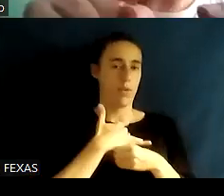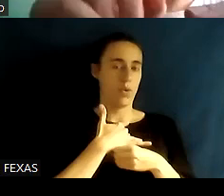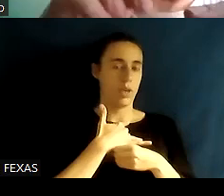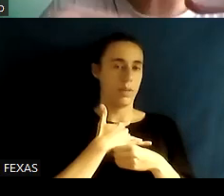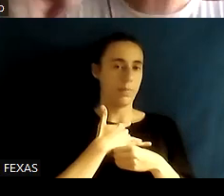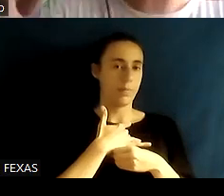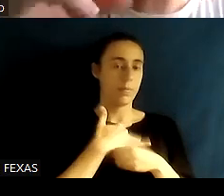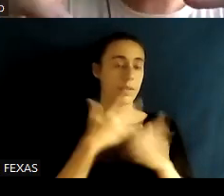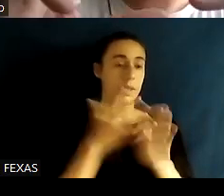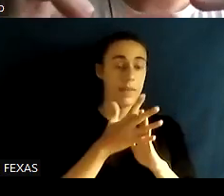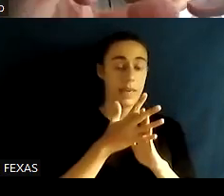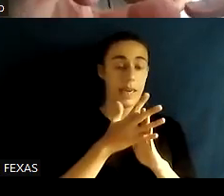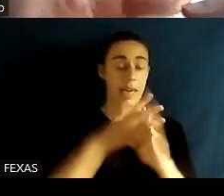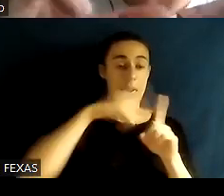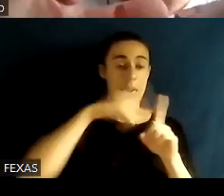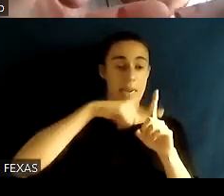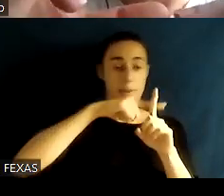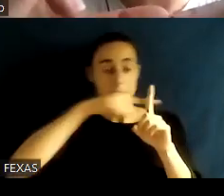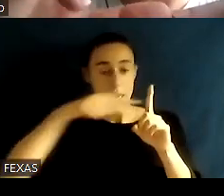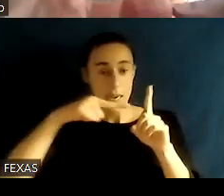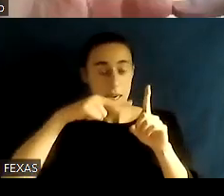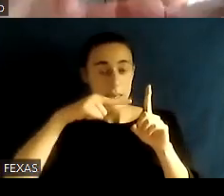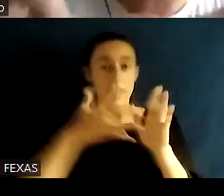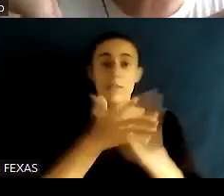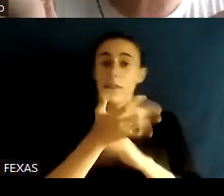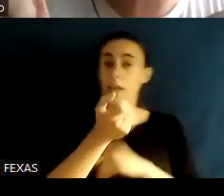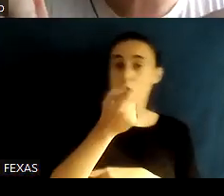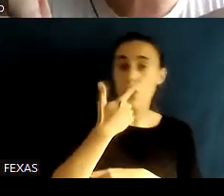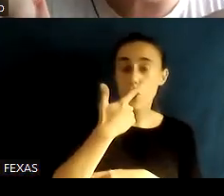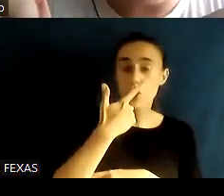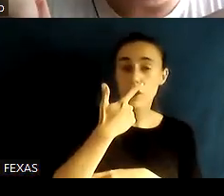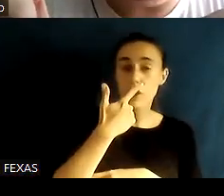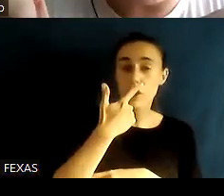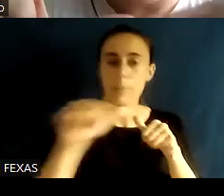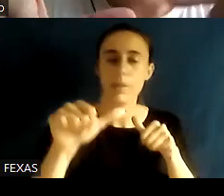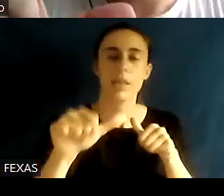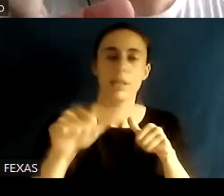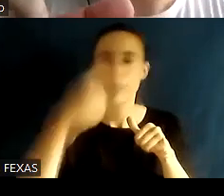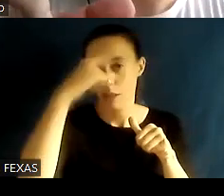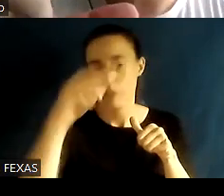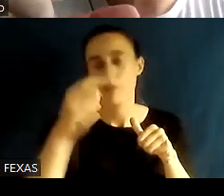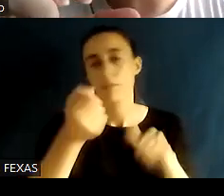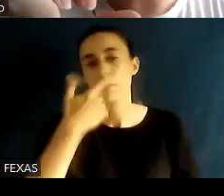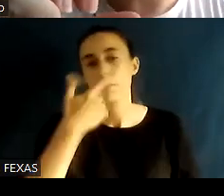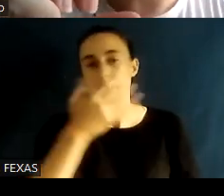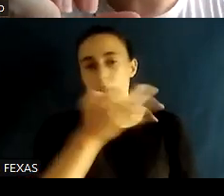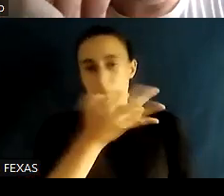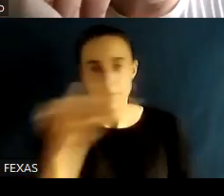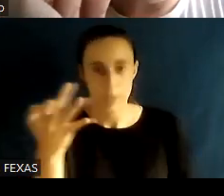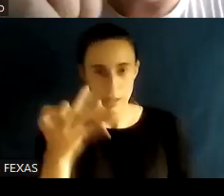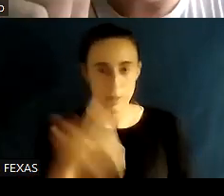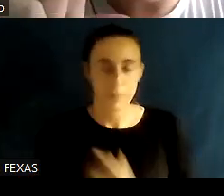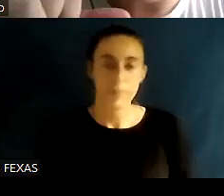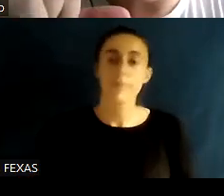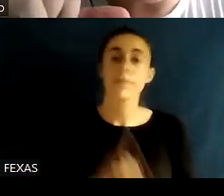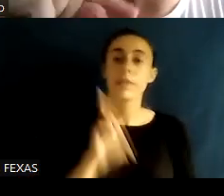tenemos un nivel a partir del cual, una dosis a partir de la cual sabemos que un medicamento es eficaz. Y luego tenemos una dosis